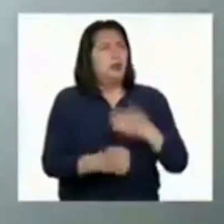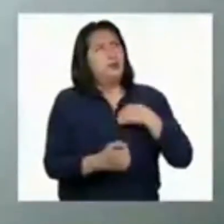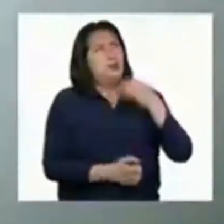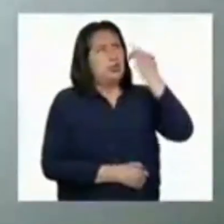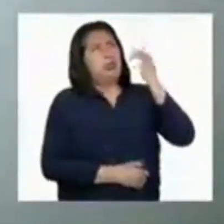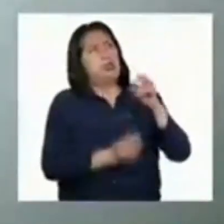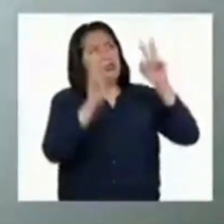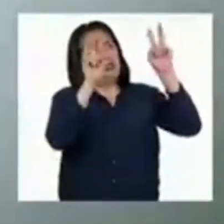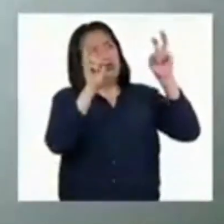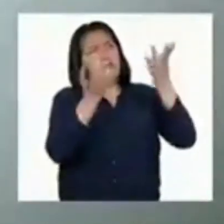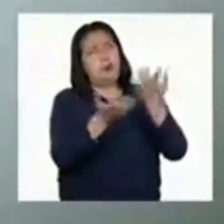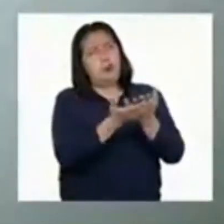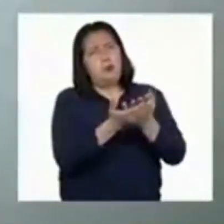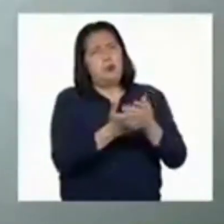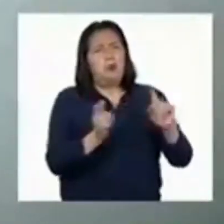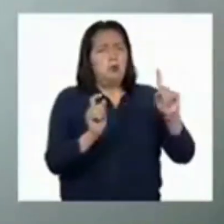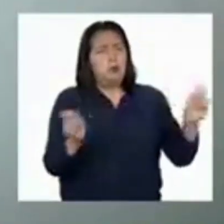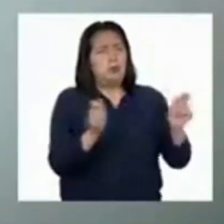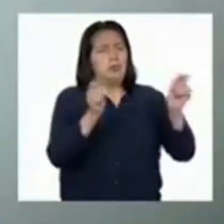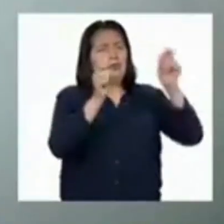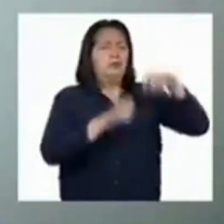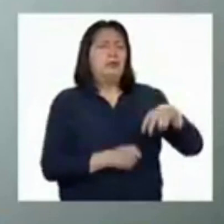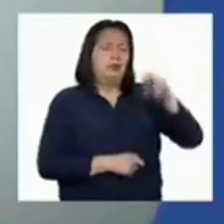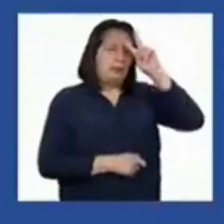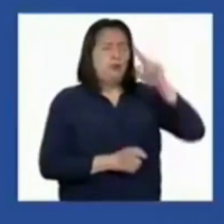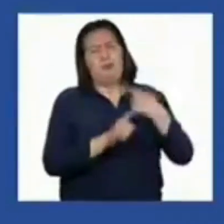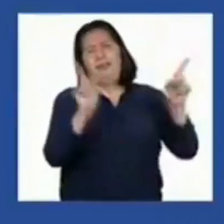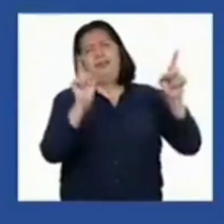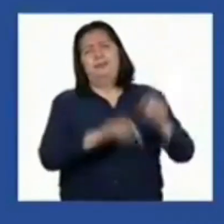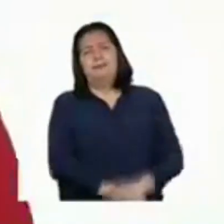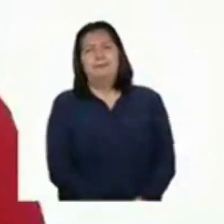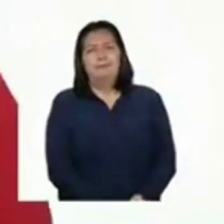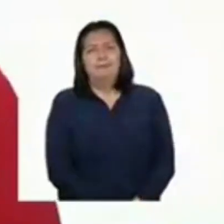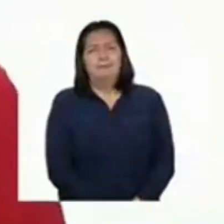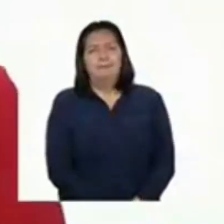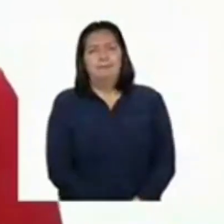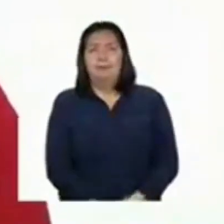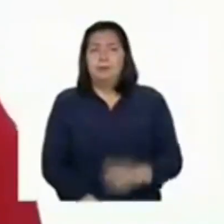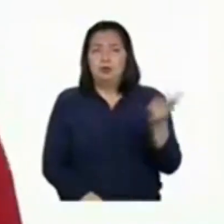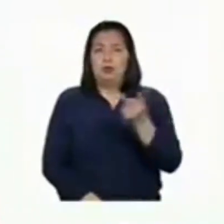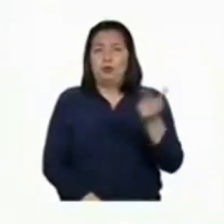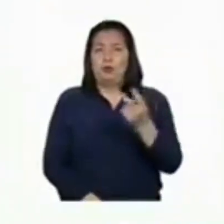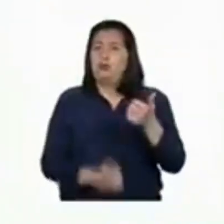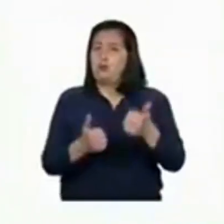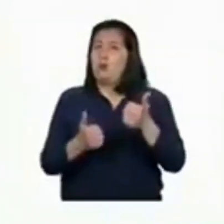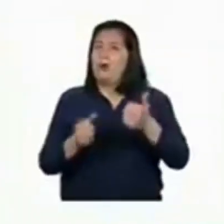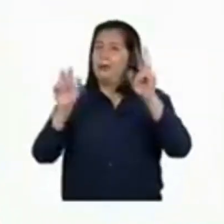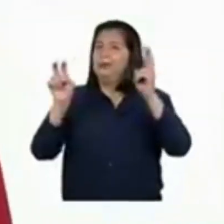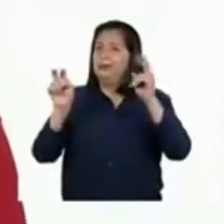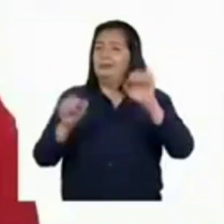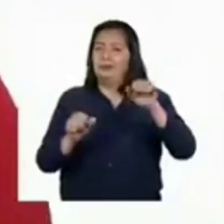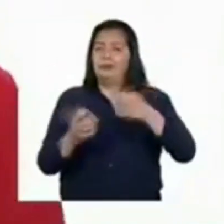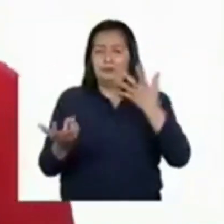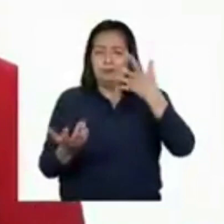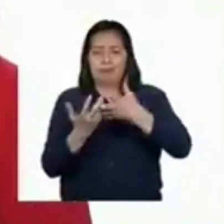Propongo que el título sea Una celebración patriótica diferente. Ambos son muy buenos títulos y van con